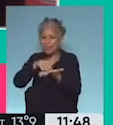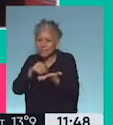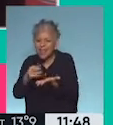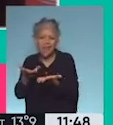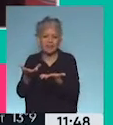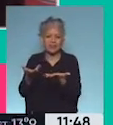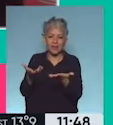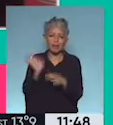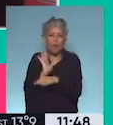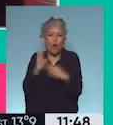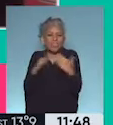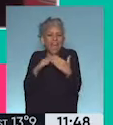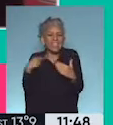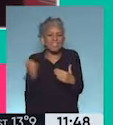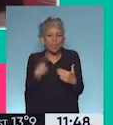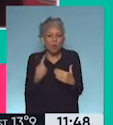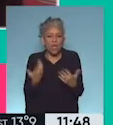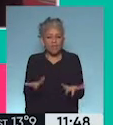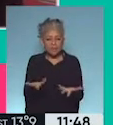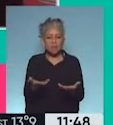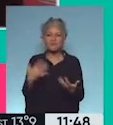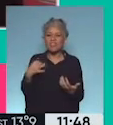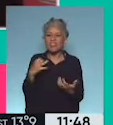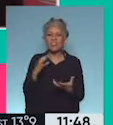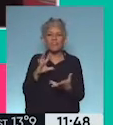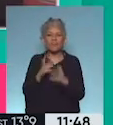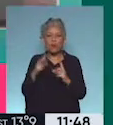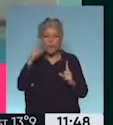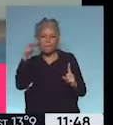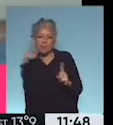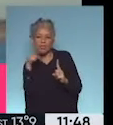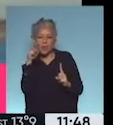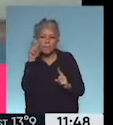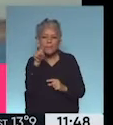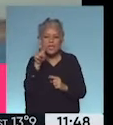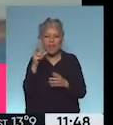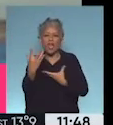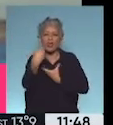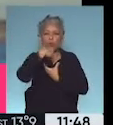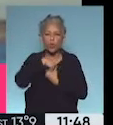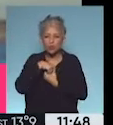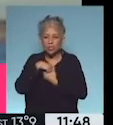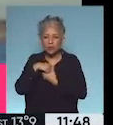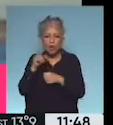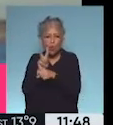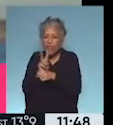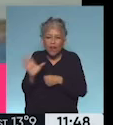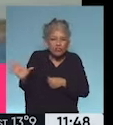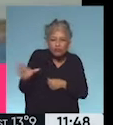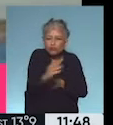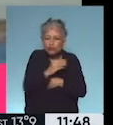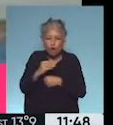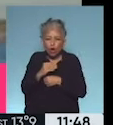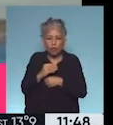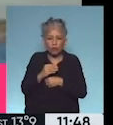esa mirada tiene que dejar lugar a una mirada mucho más inclusiva, que implique cuidar lo de todos entre todos. Y esto lo podemos llevar como metáfora a